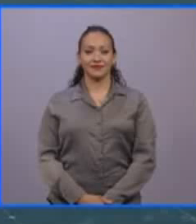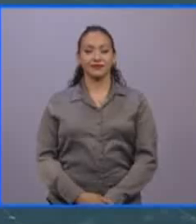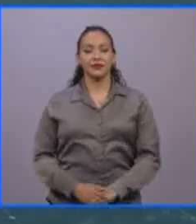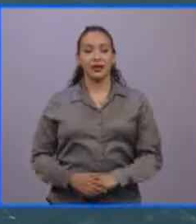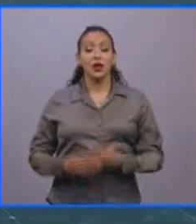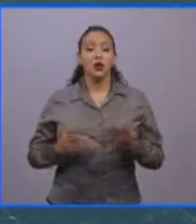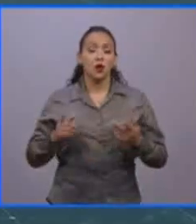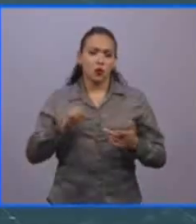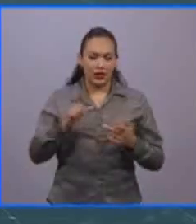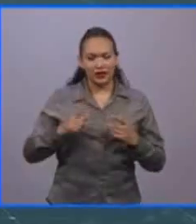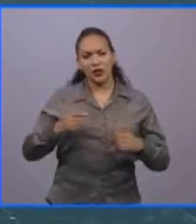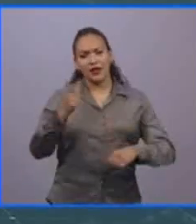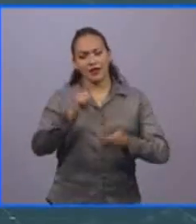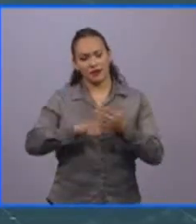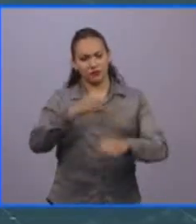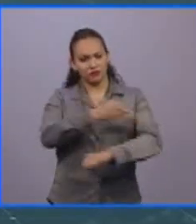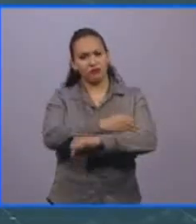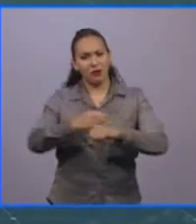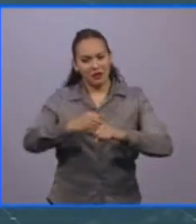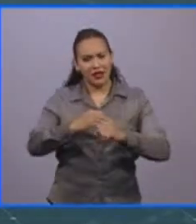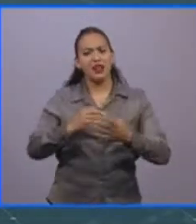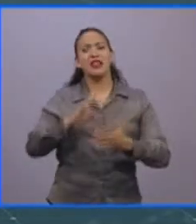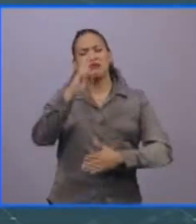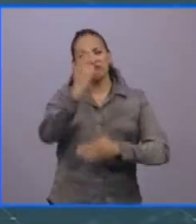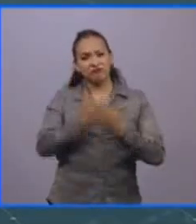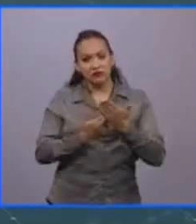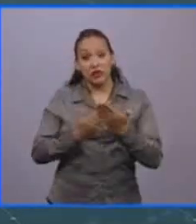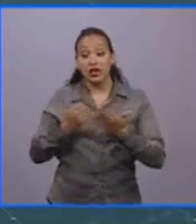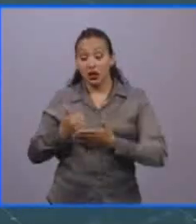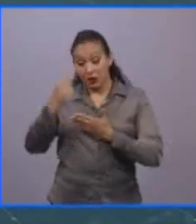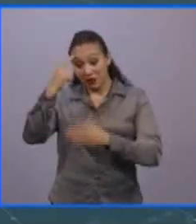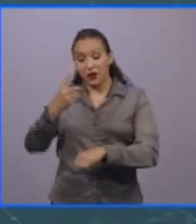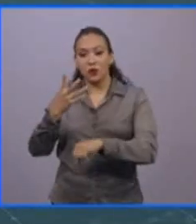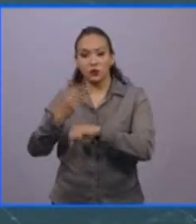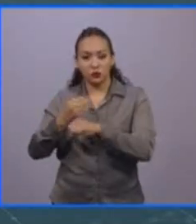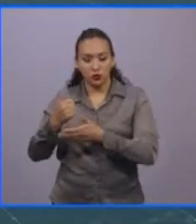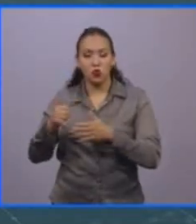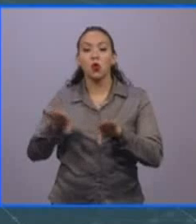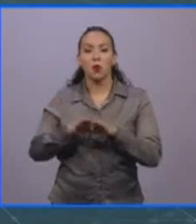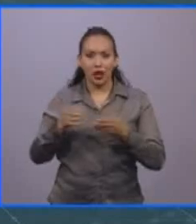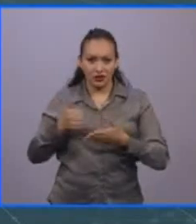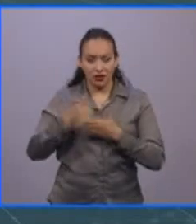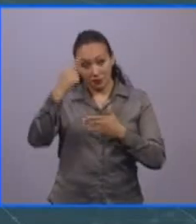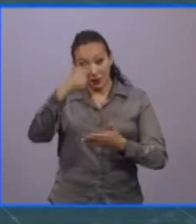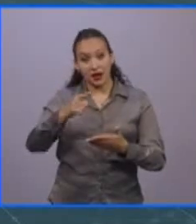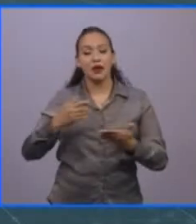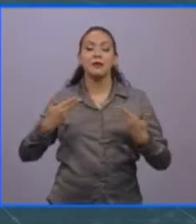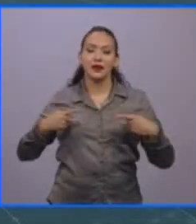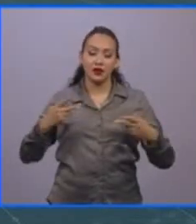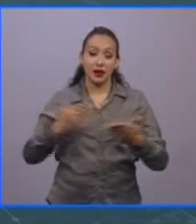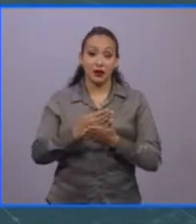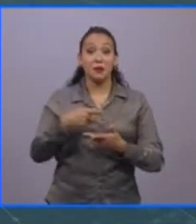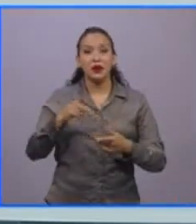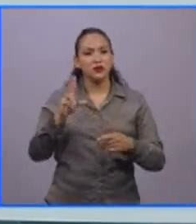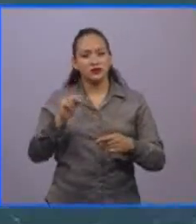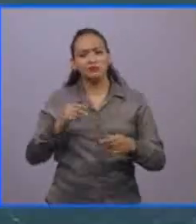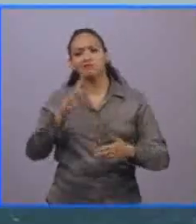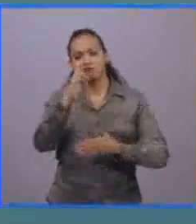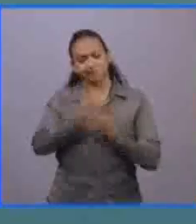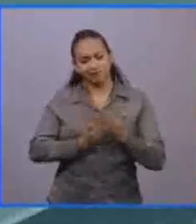Resolver casos de violencia familiar a través de medios alternativos viola el derecho de acceso a la justicia, determinó la primera